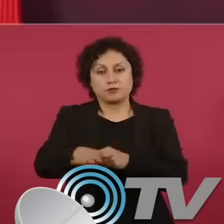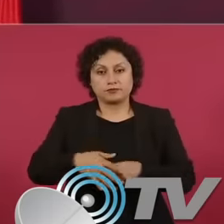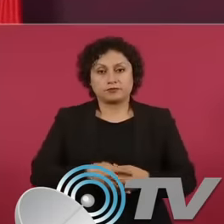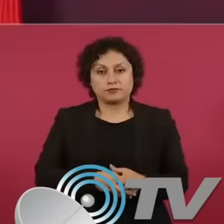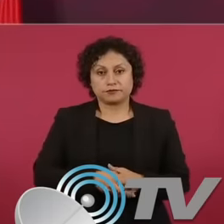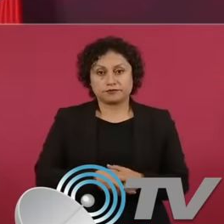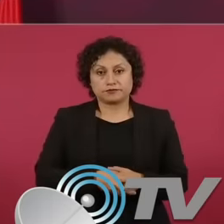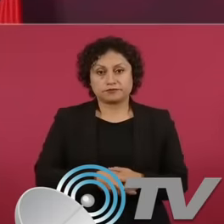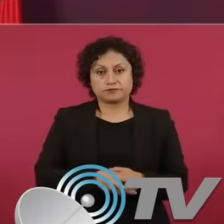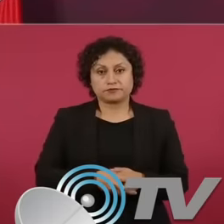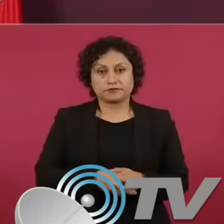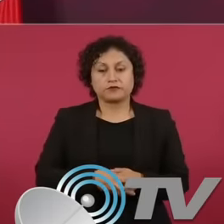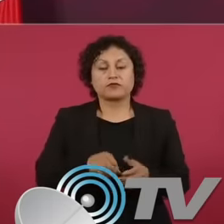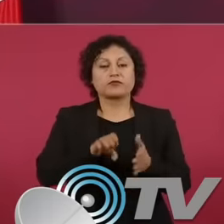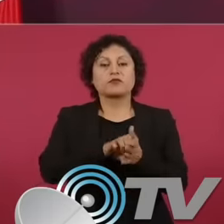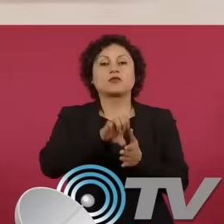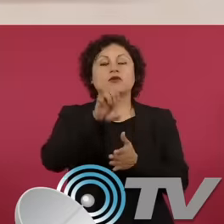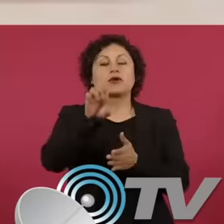el solo medir